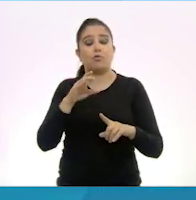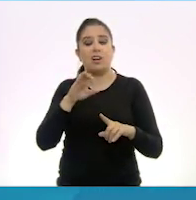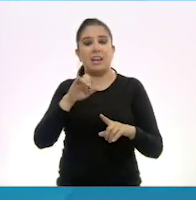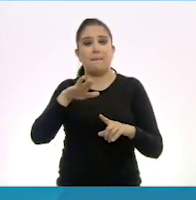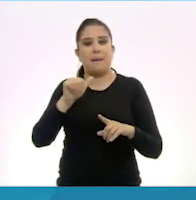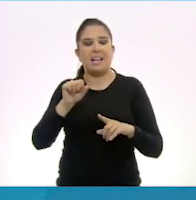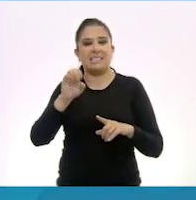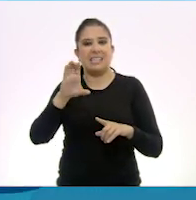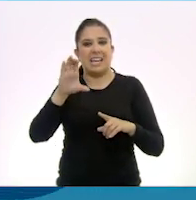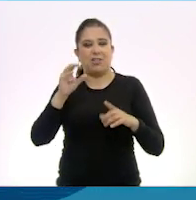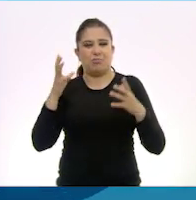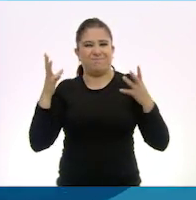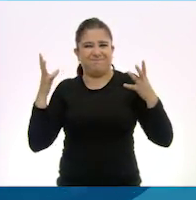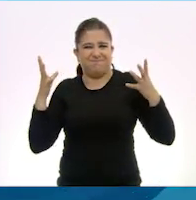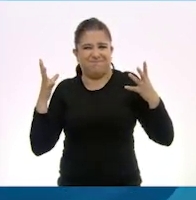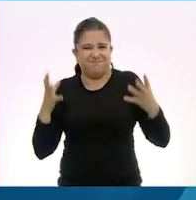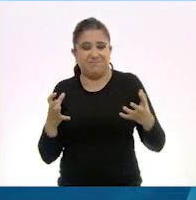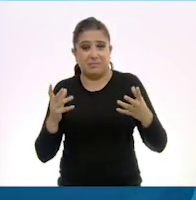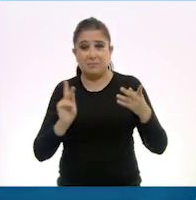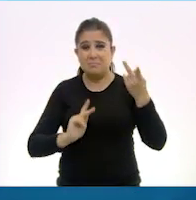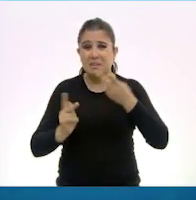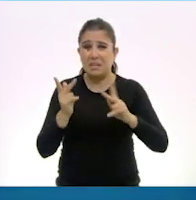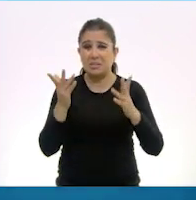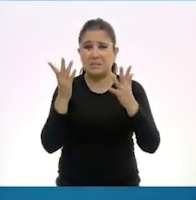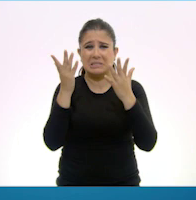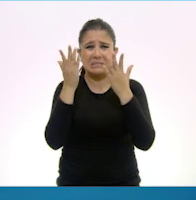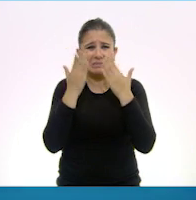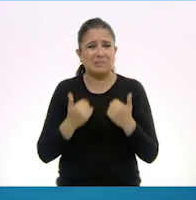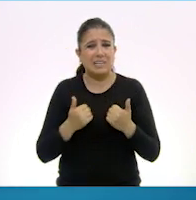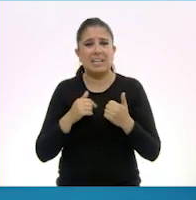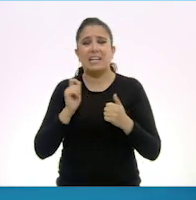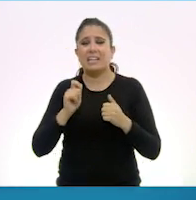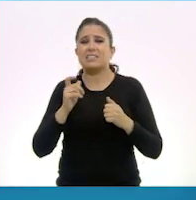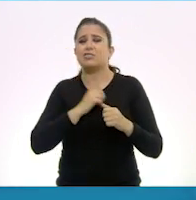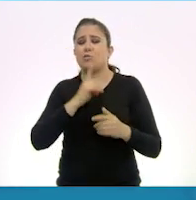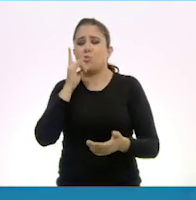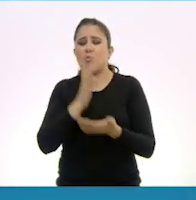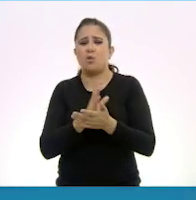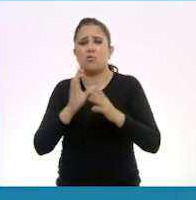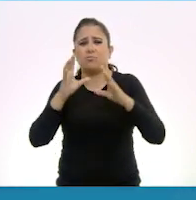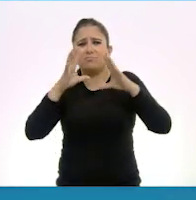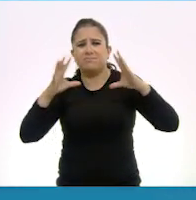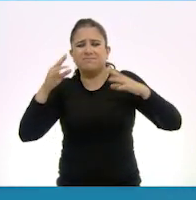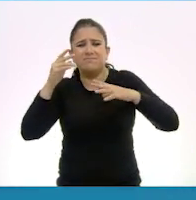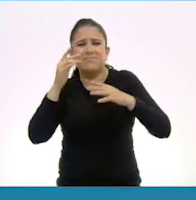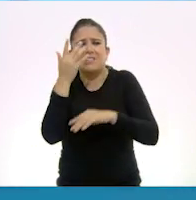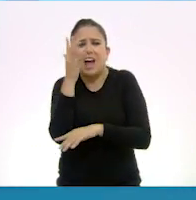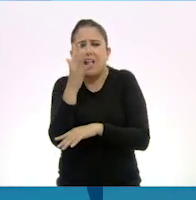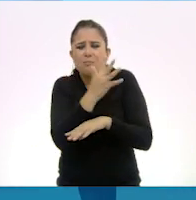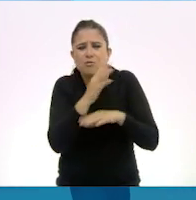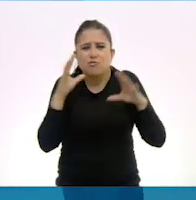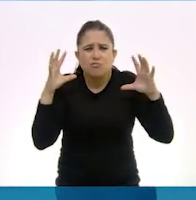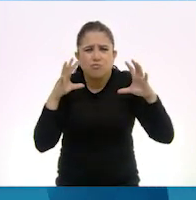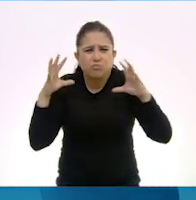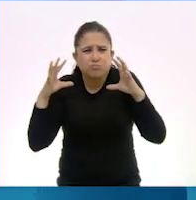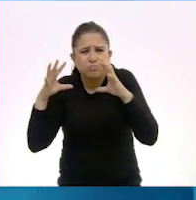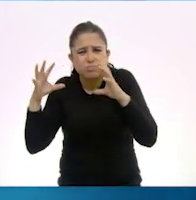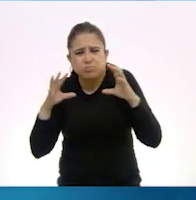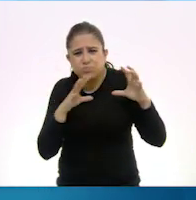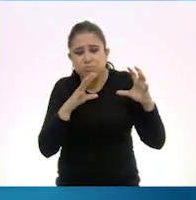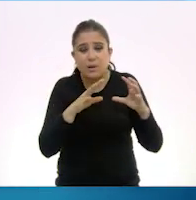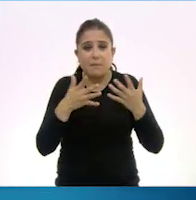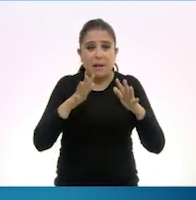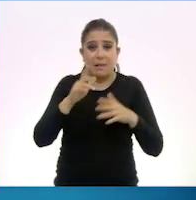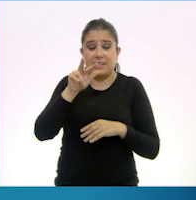secos, donde la vegetación es escasa, como matorrales y pastizales. La temperatura media anual es mayor a los